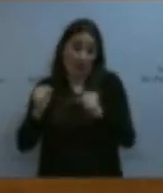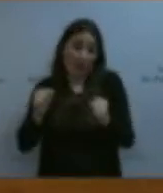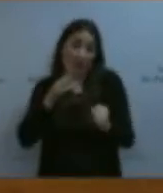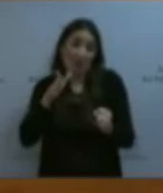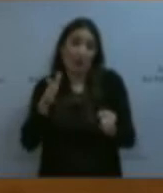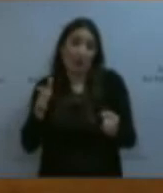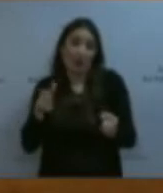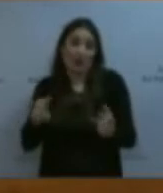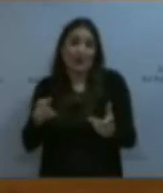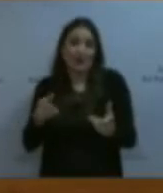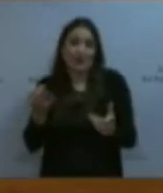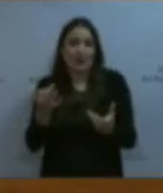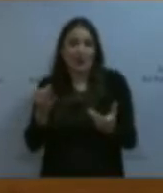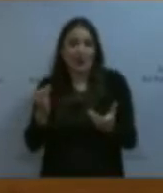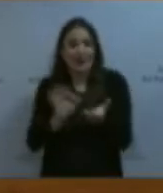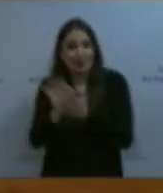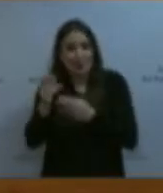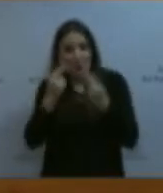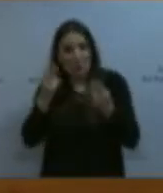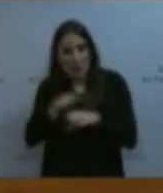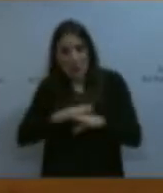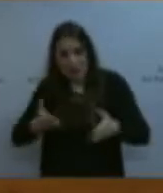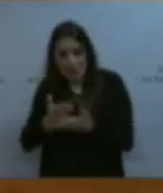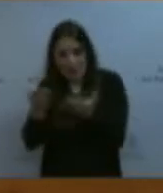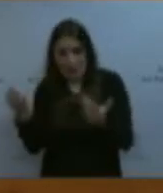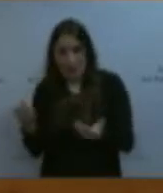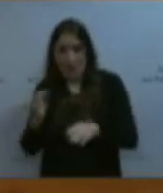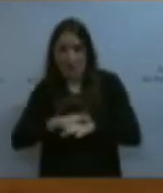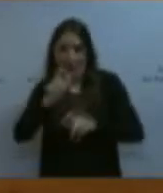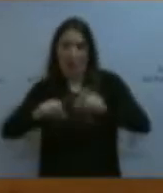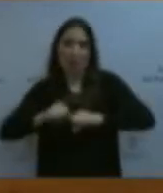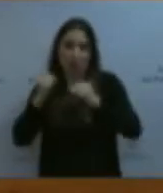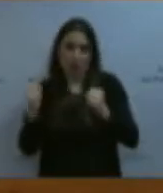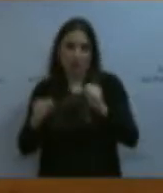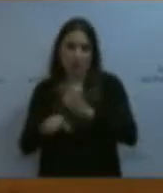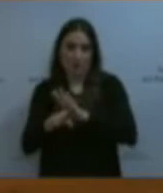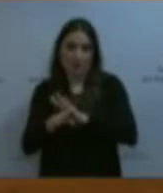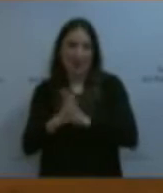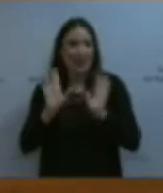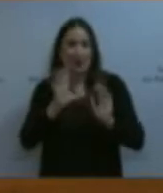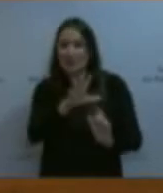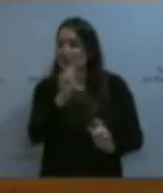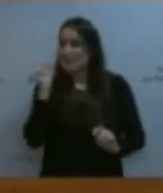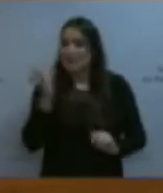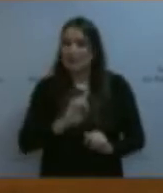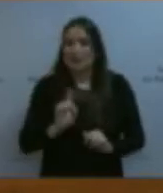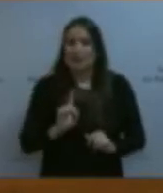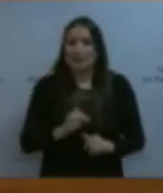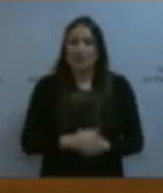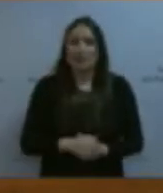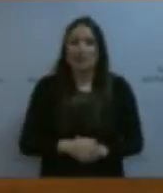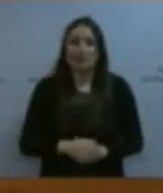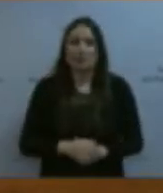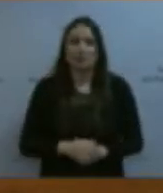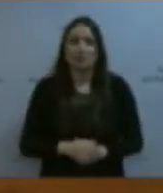provisión de los servicios públicos básicos. Lo que no entendemos es por qué no se